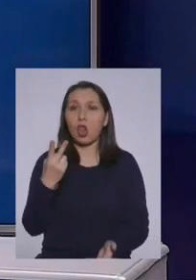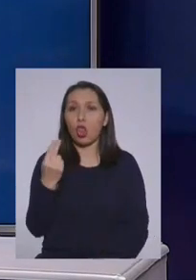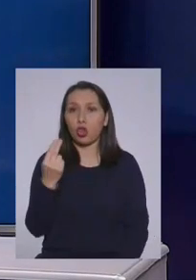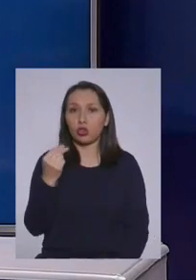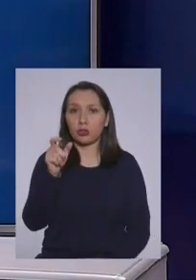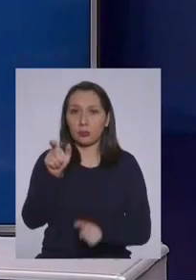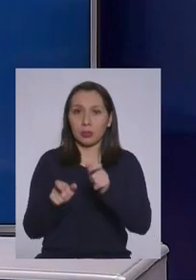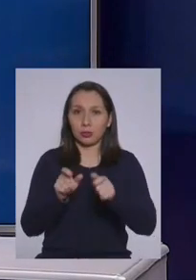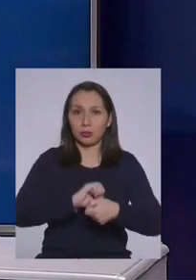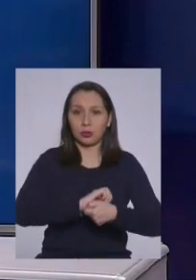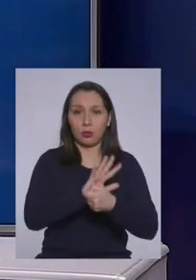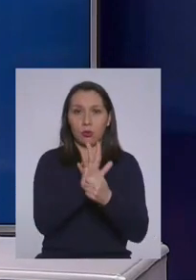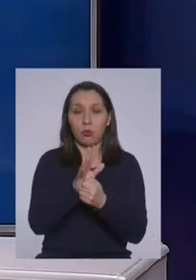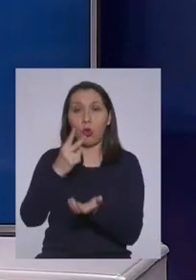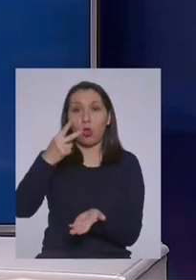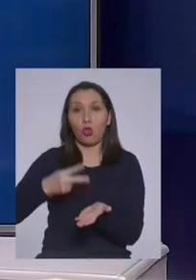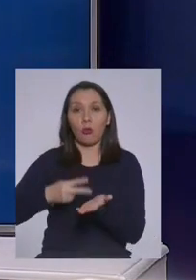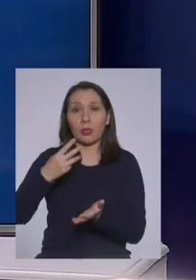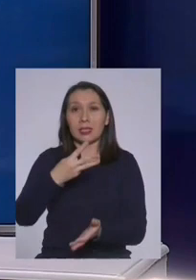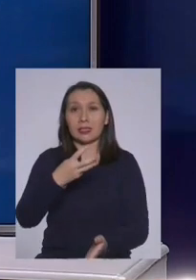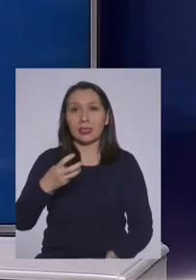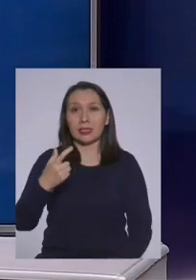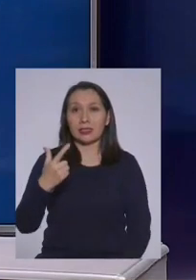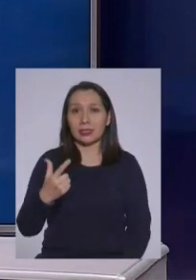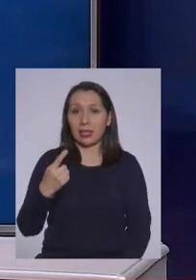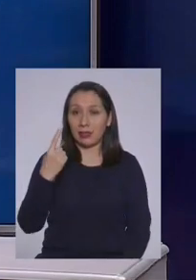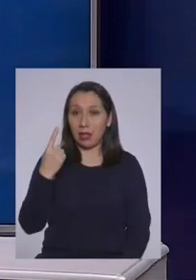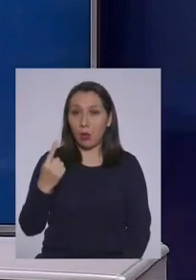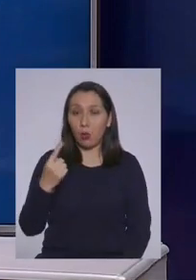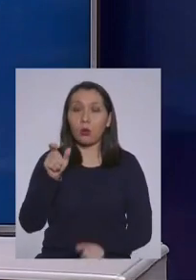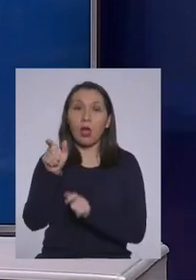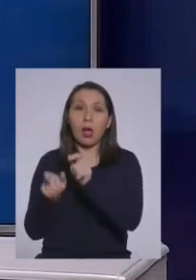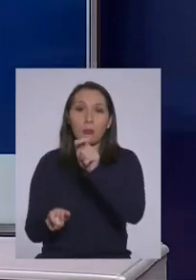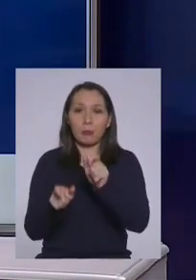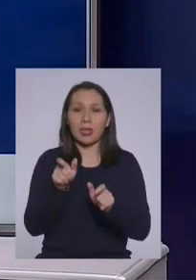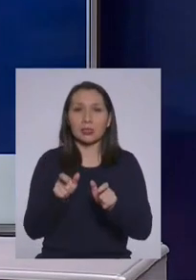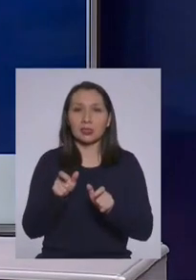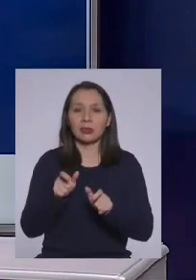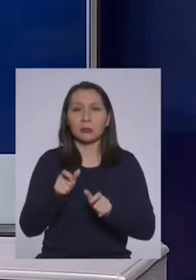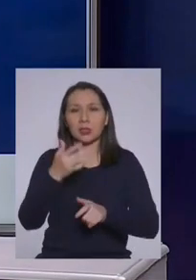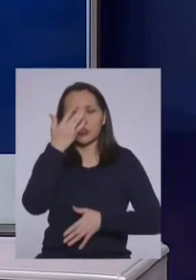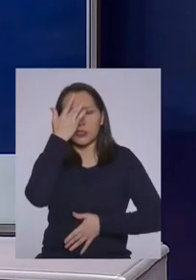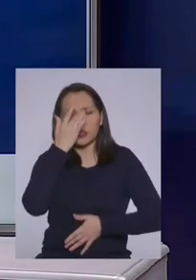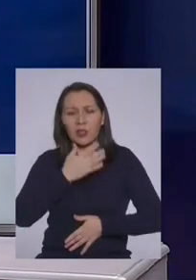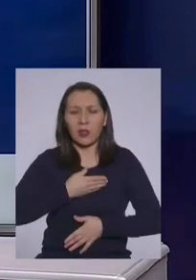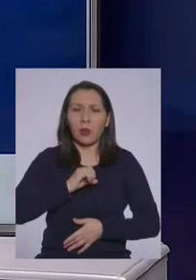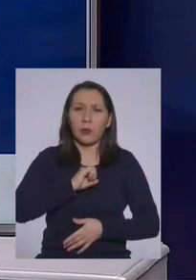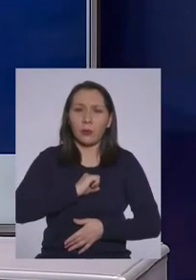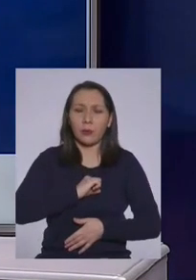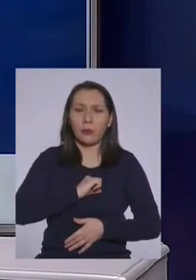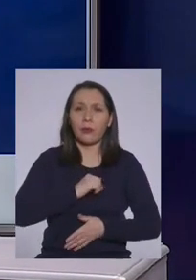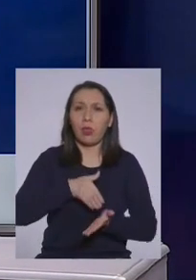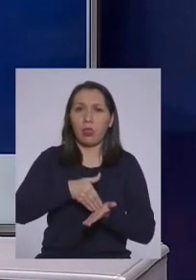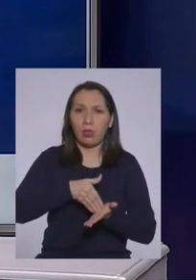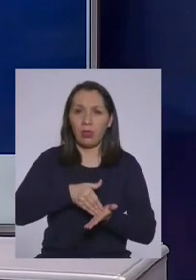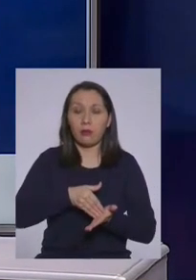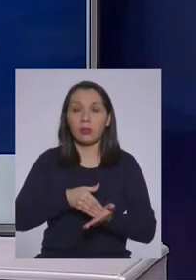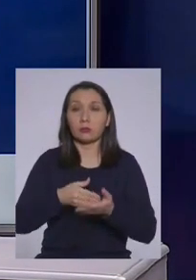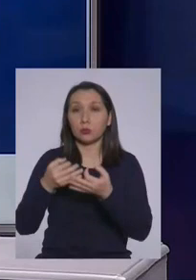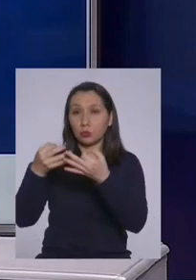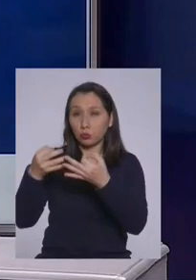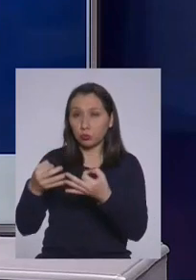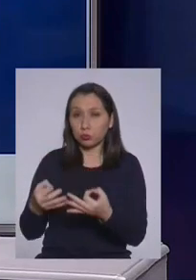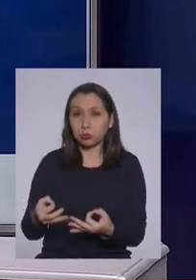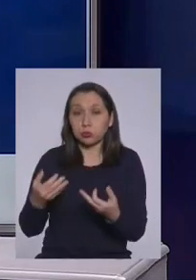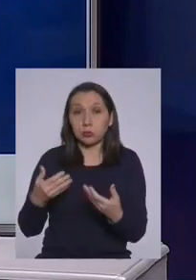casos, de los cuales 2.371 son personas sintomáticas. Esto lleva a que la cifra